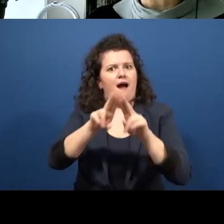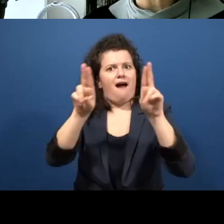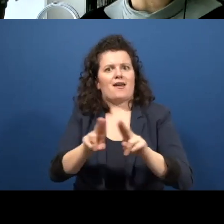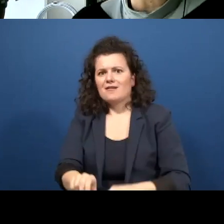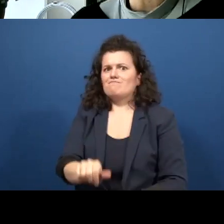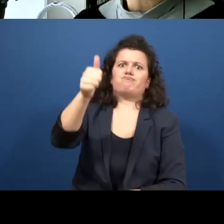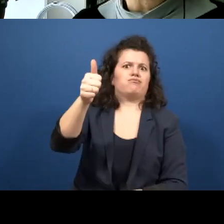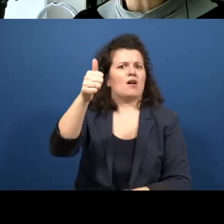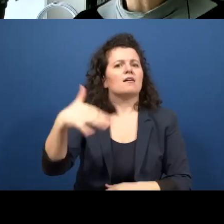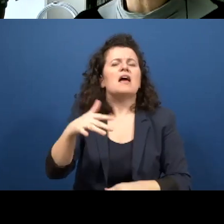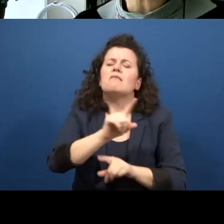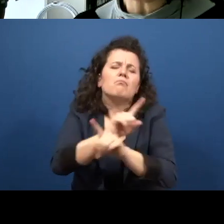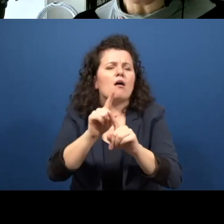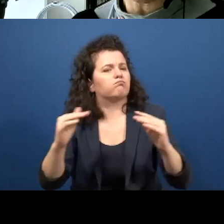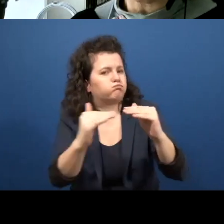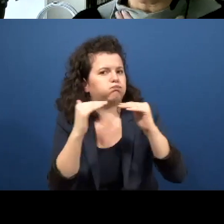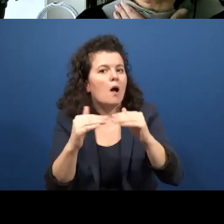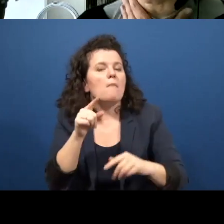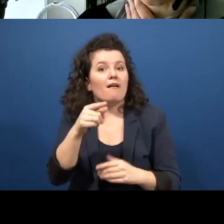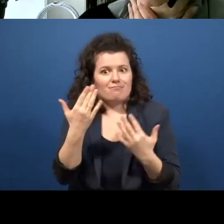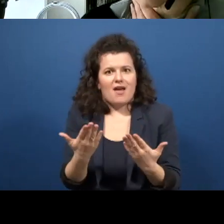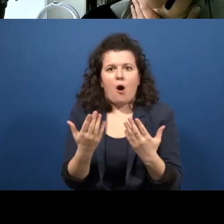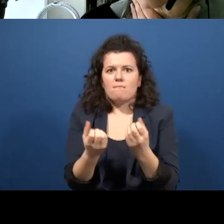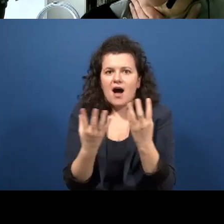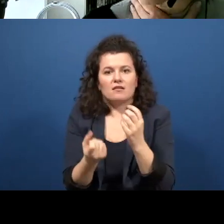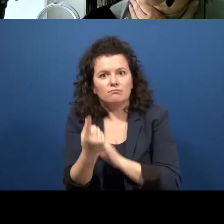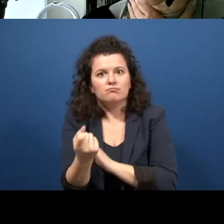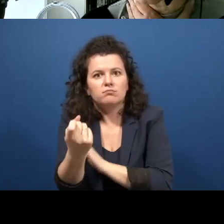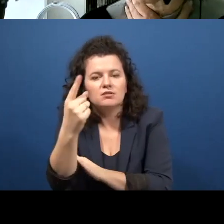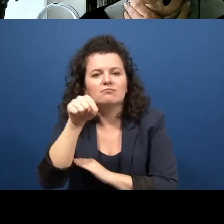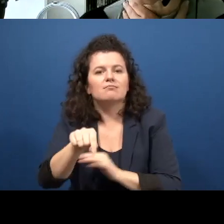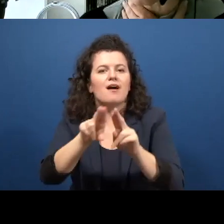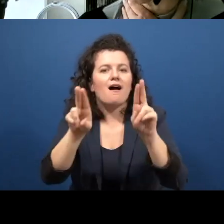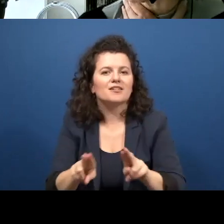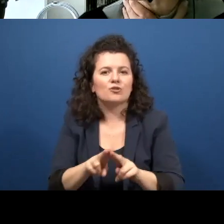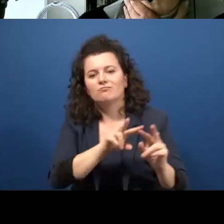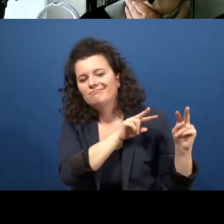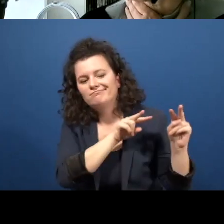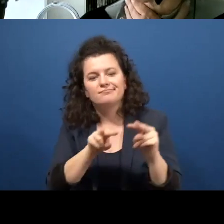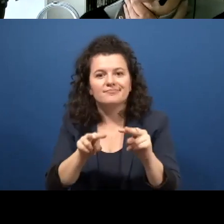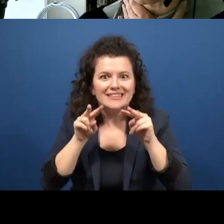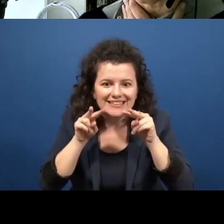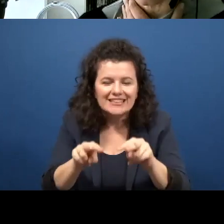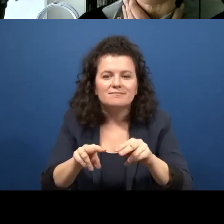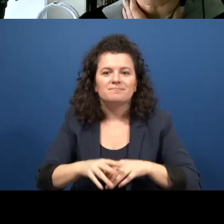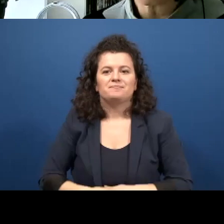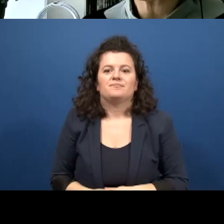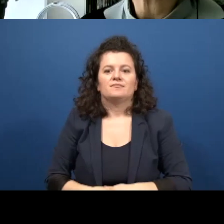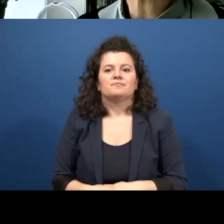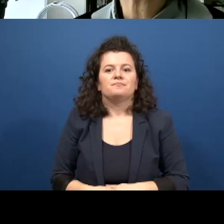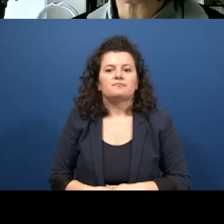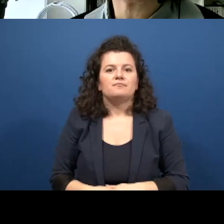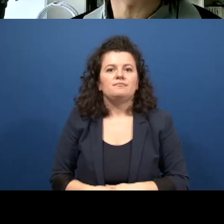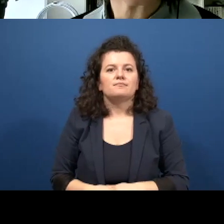estamos dando prioridad a signos internacionales porque esa es la solicitud. Y tenemos un servicio que responde a